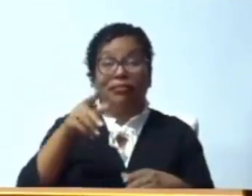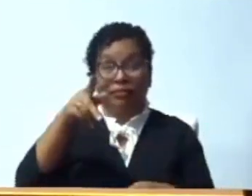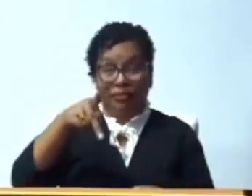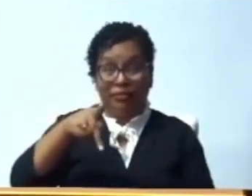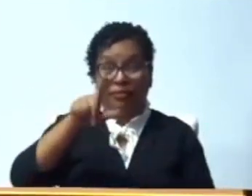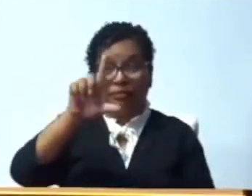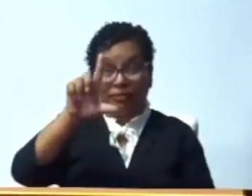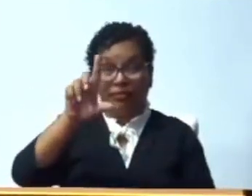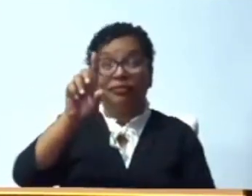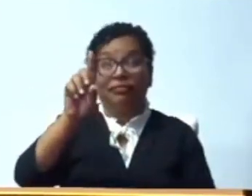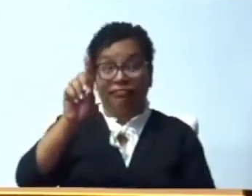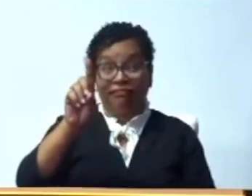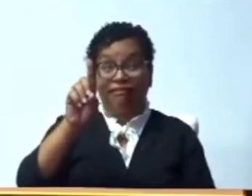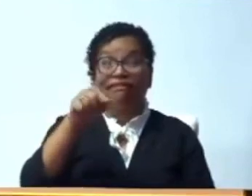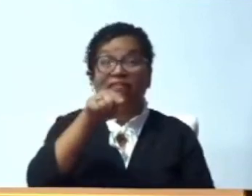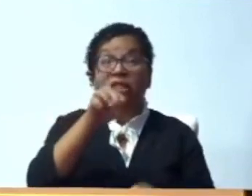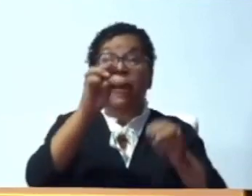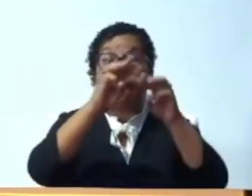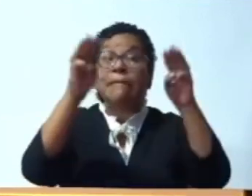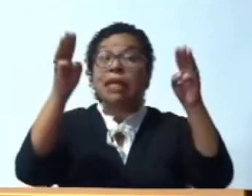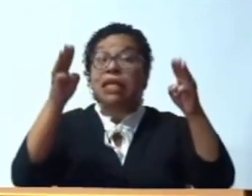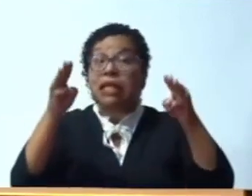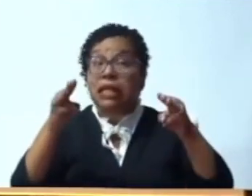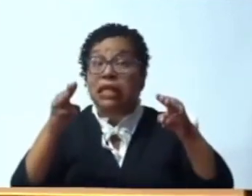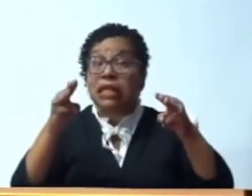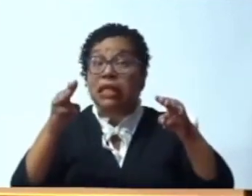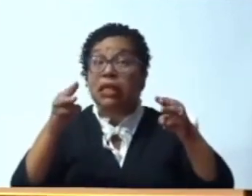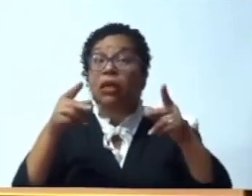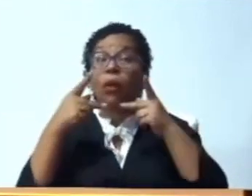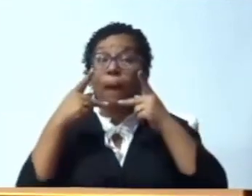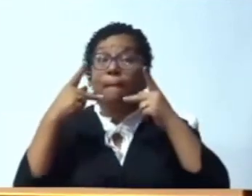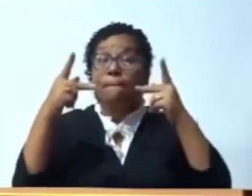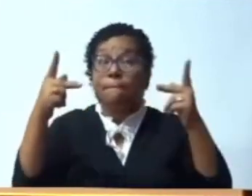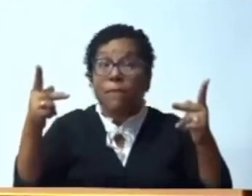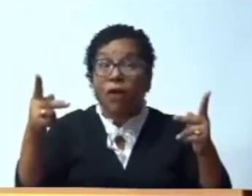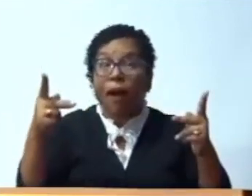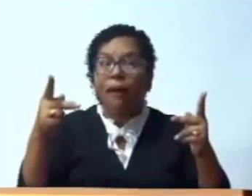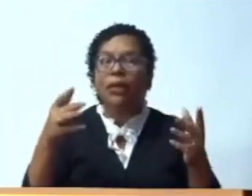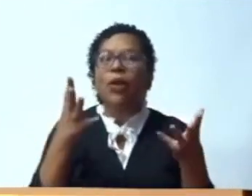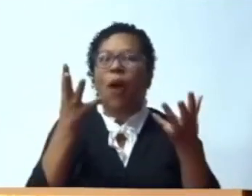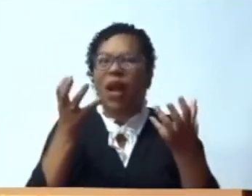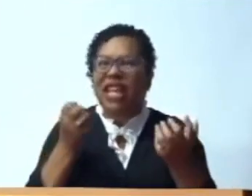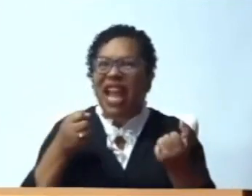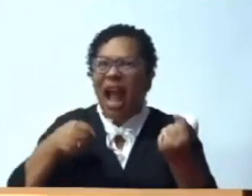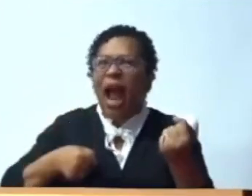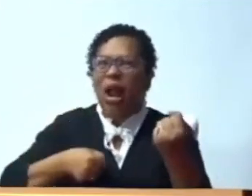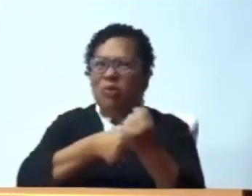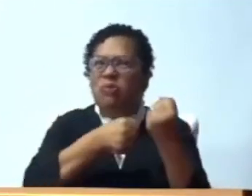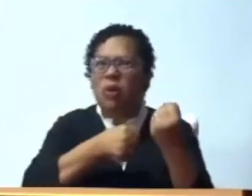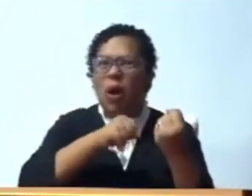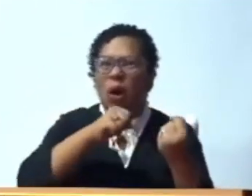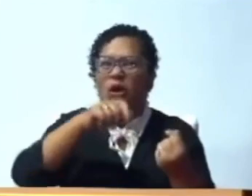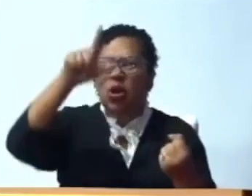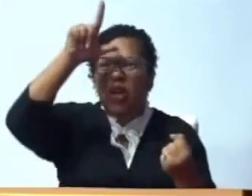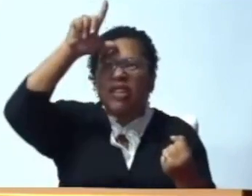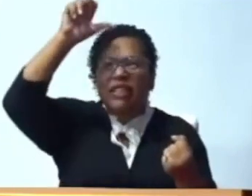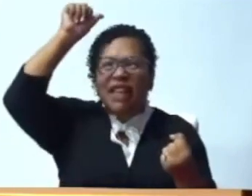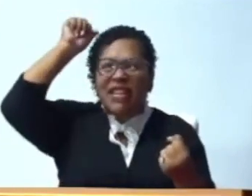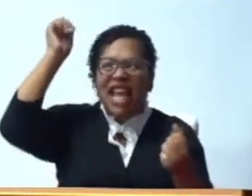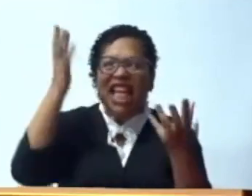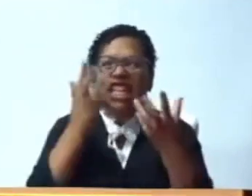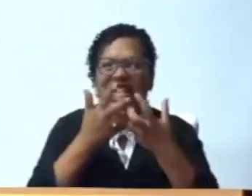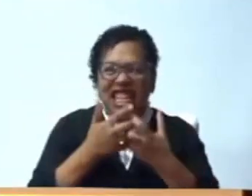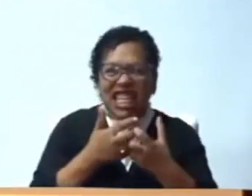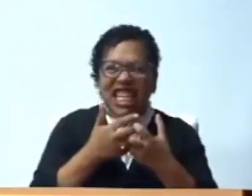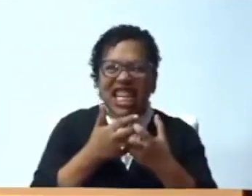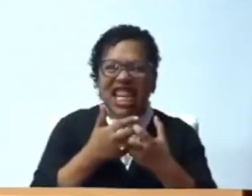al gobierno ha hecho del expediente un arma y ha transformado la justicia en la continuación